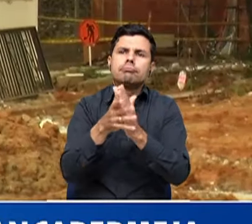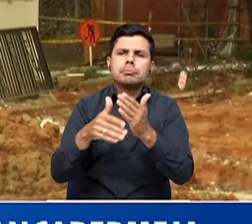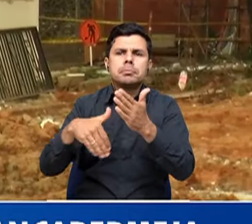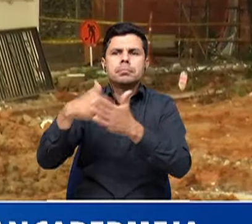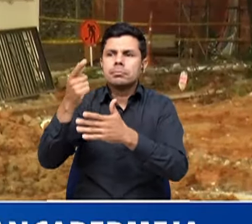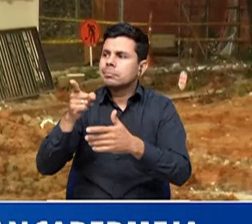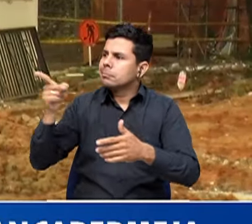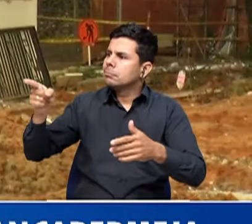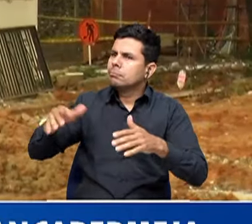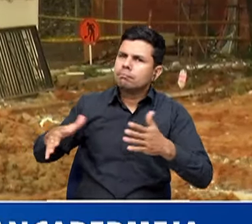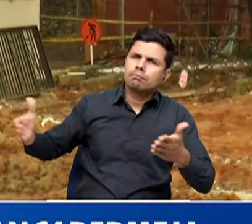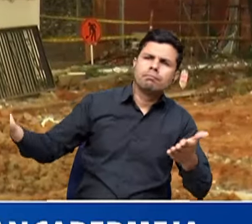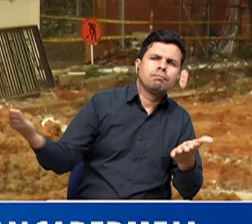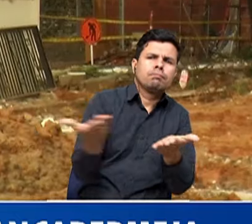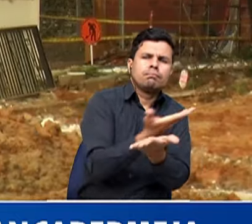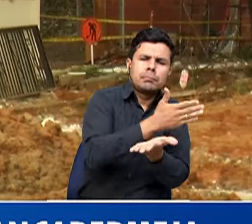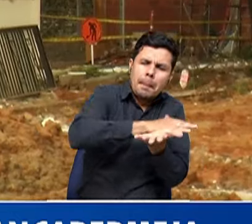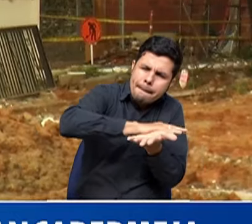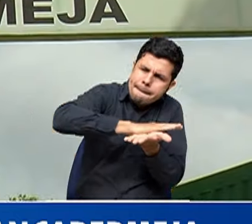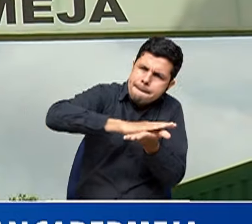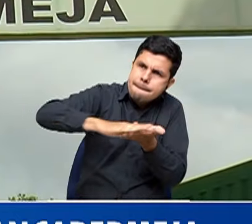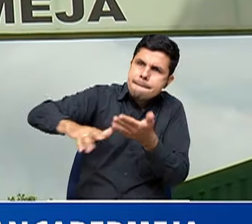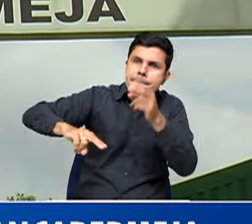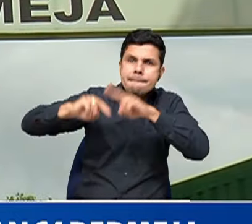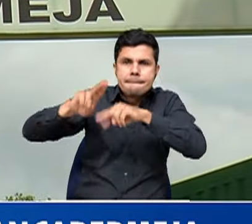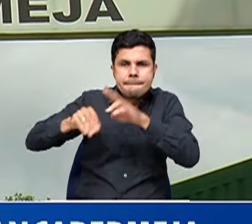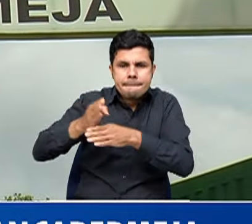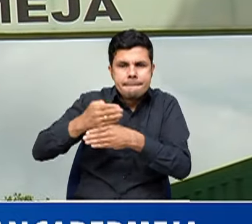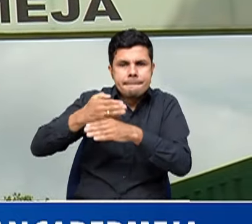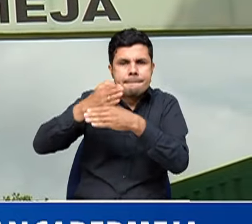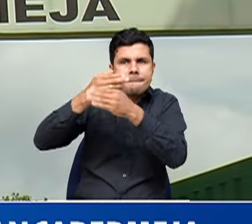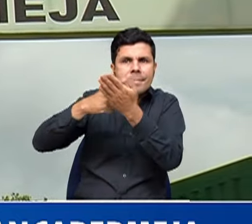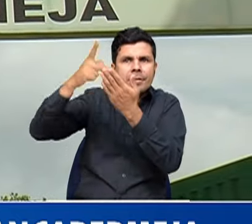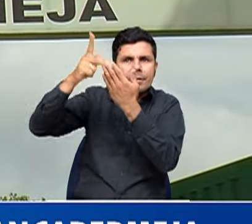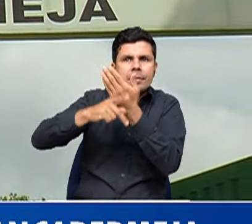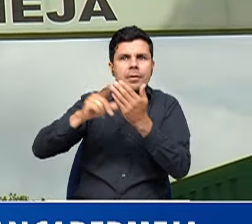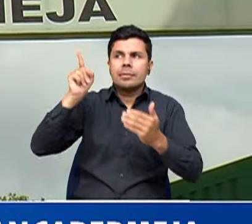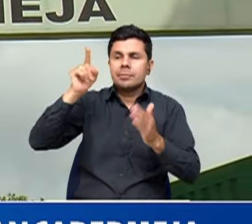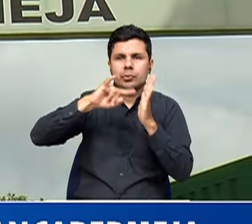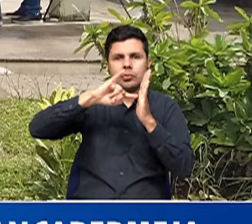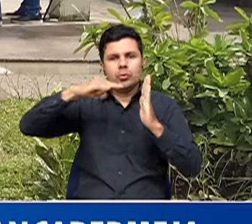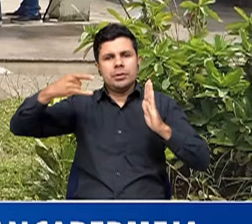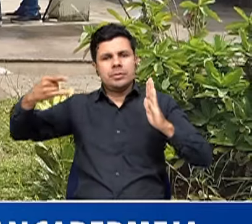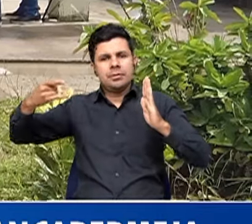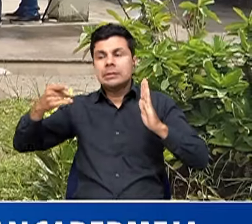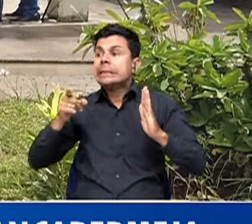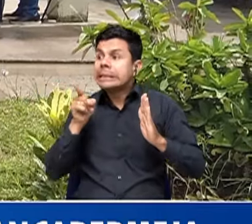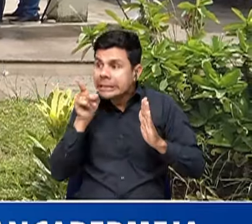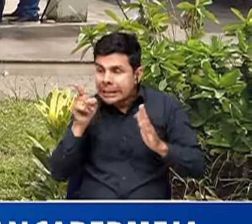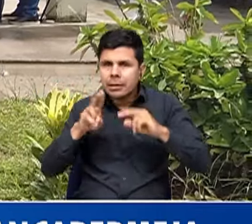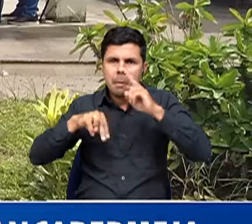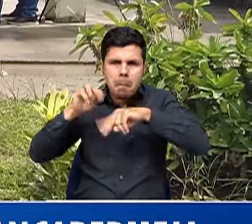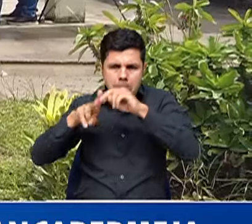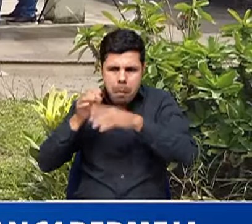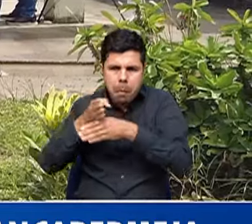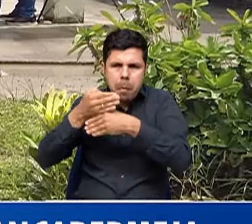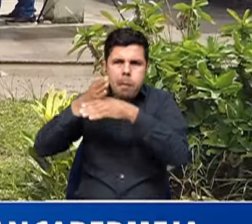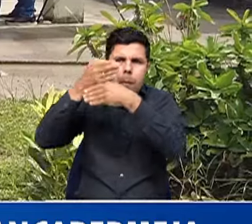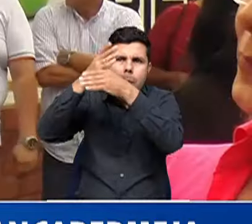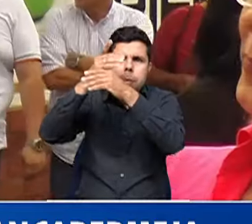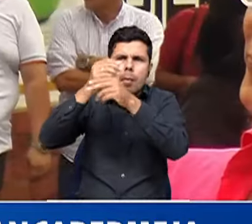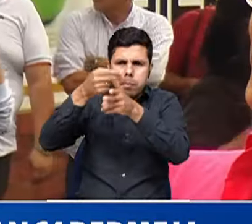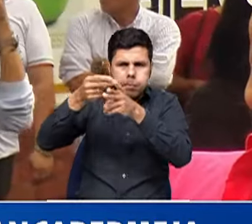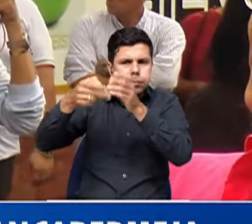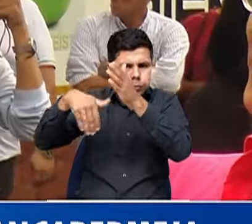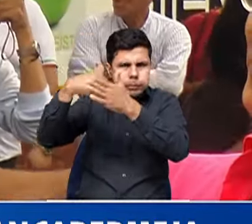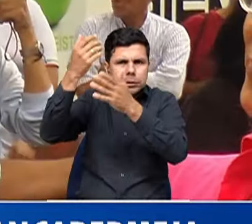del proyecto de las unidades tecnológicas de Santander. Construcción y dotación se da a conocer a esta hora en Barranca Bermeja.